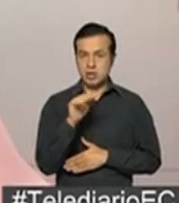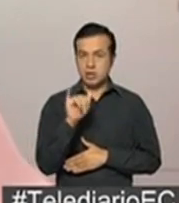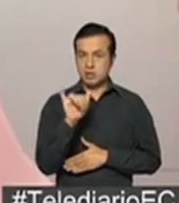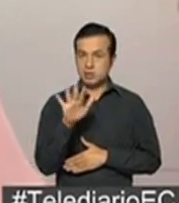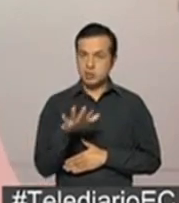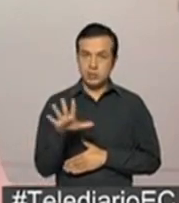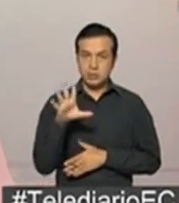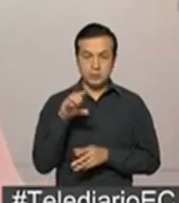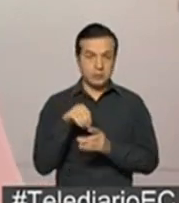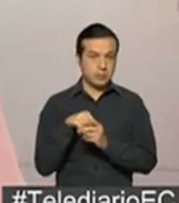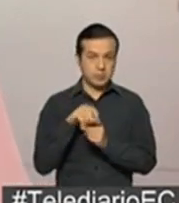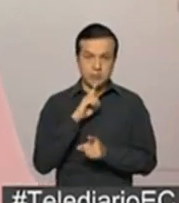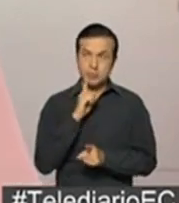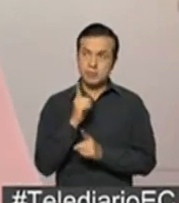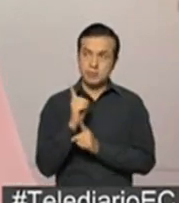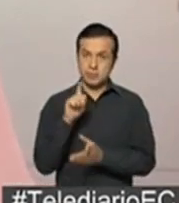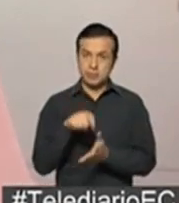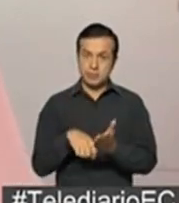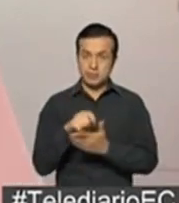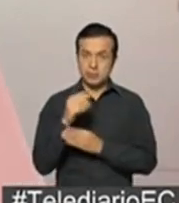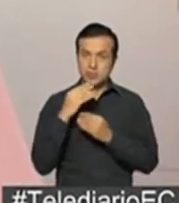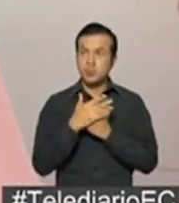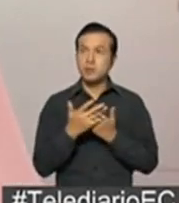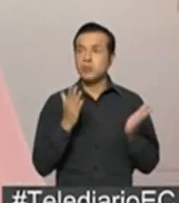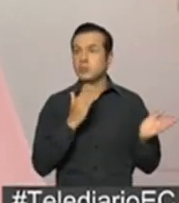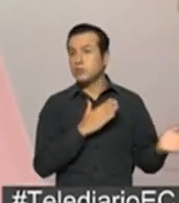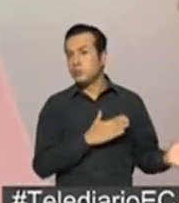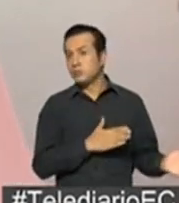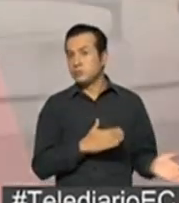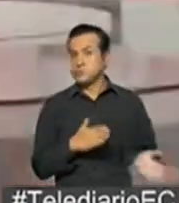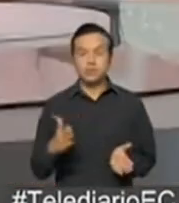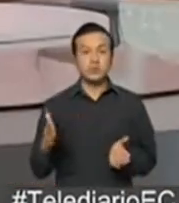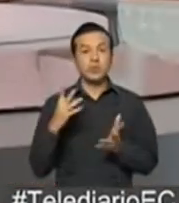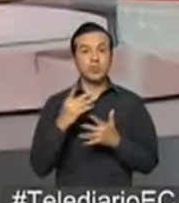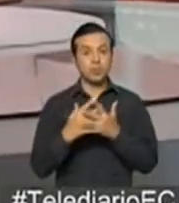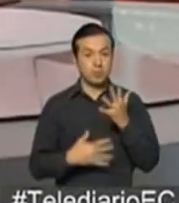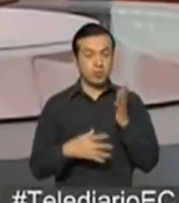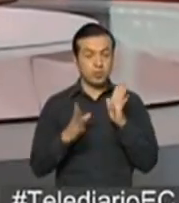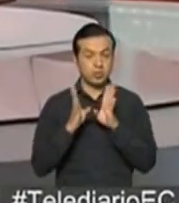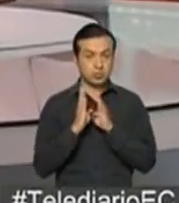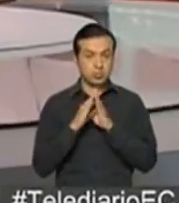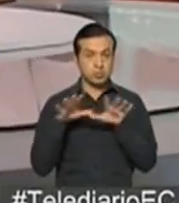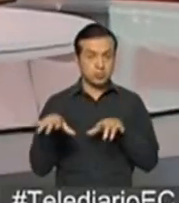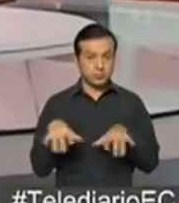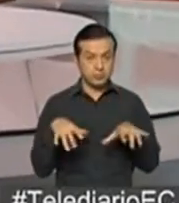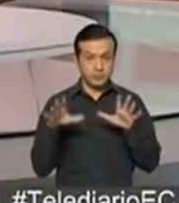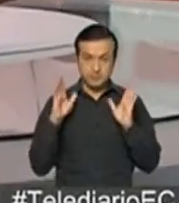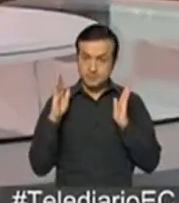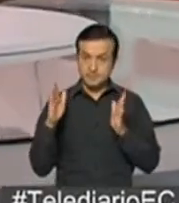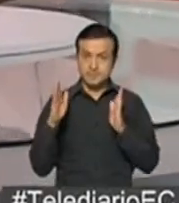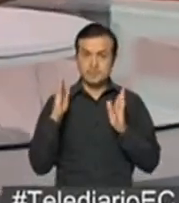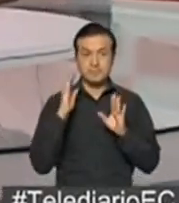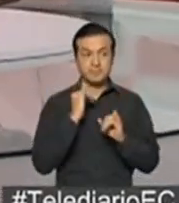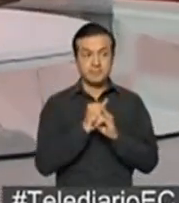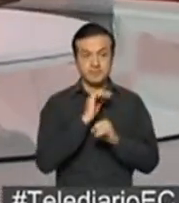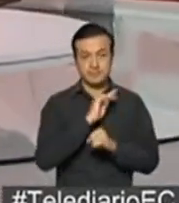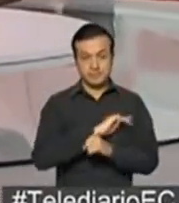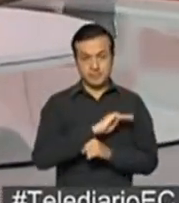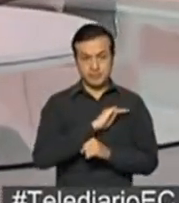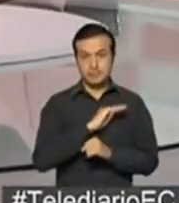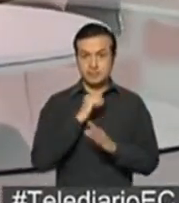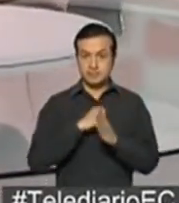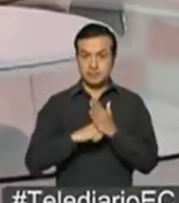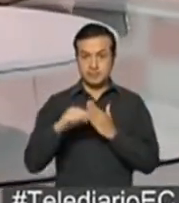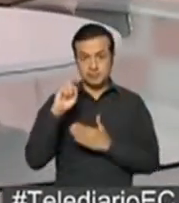mágicos que usted destacaba y nos mencionaba que hay una serie de eventos también que se han coordinado con las instancias municipales y el